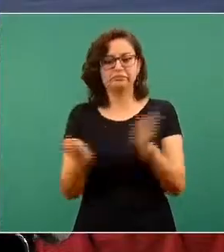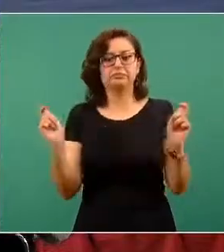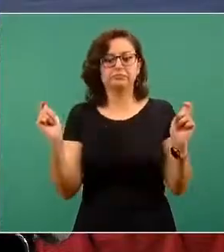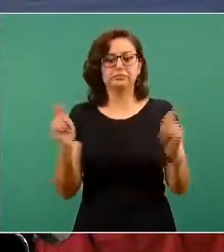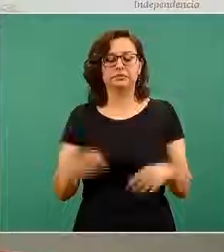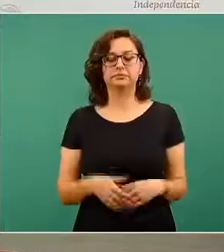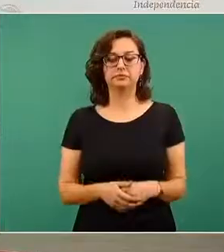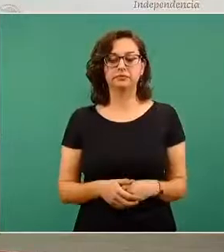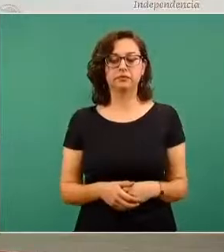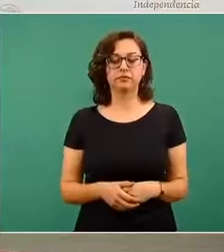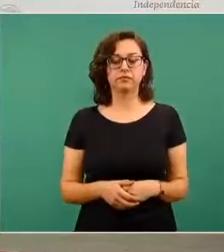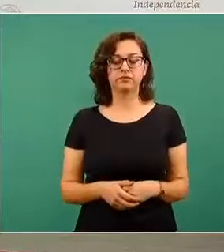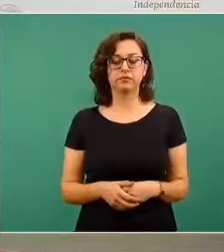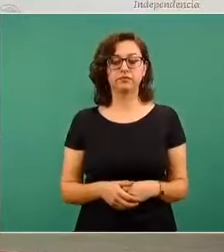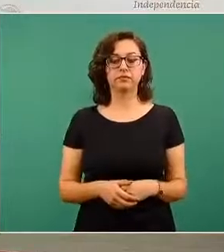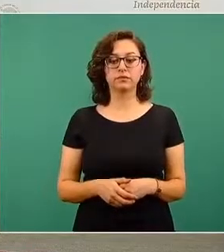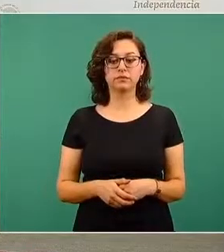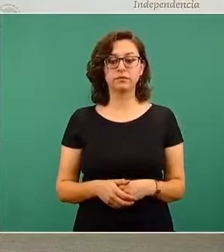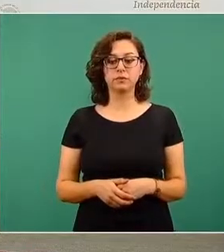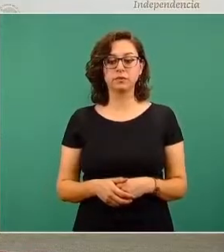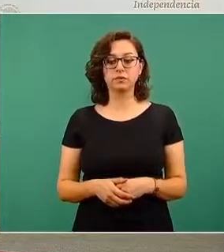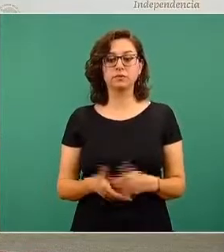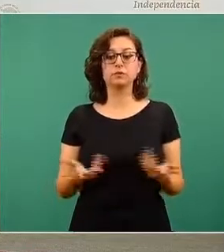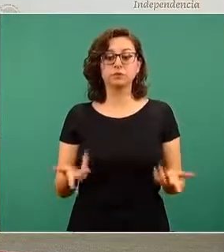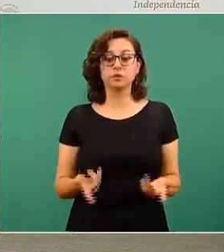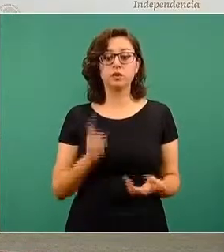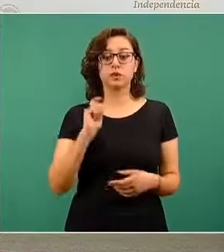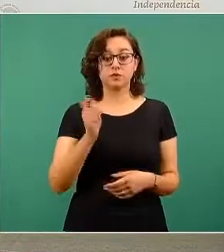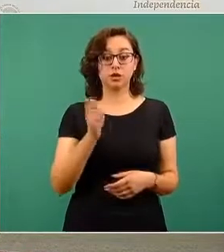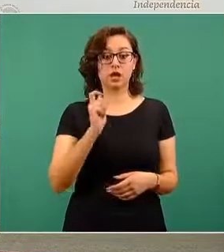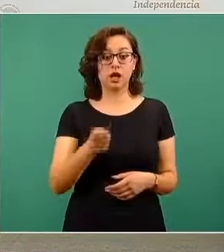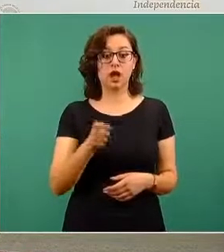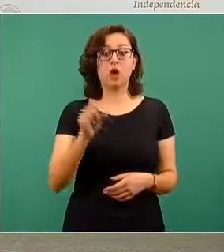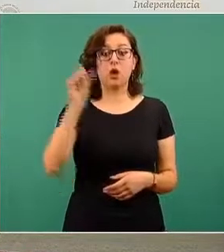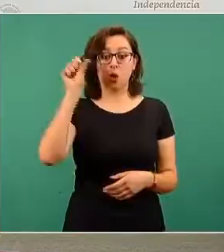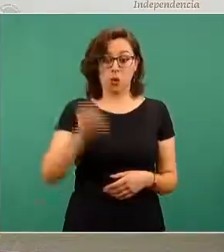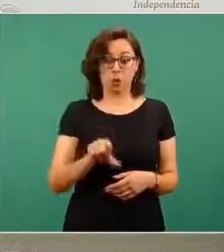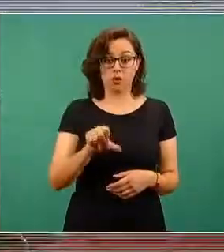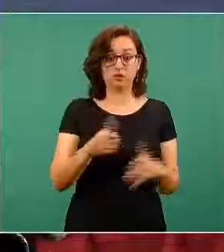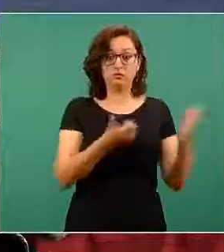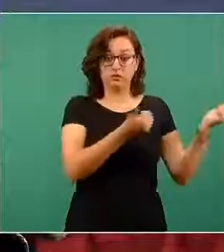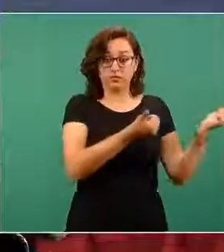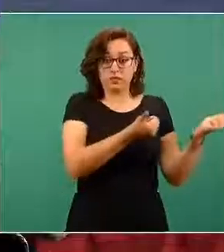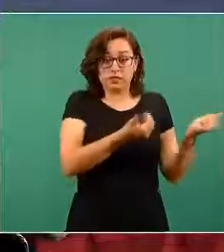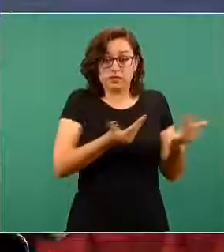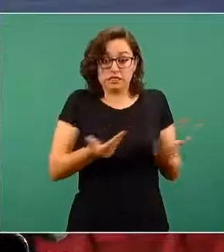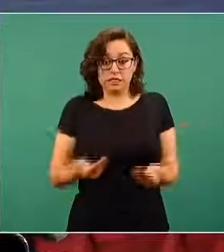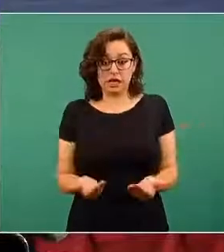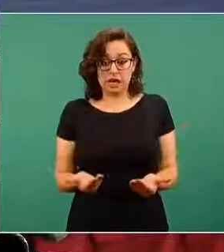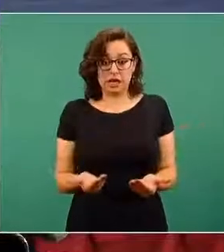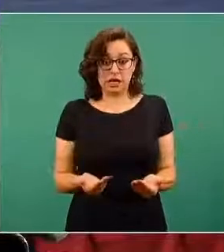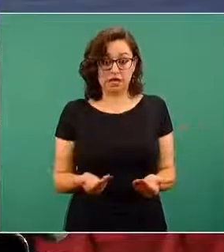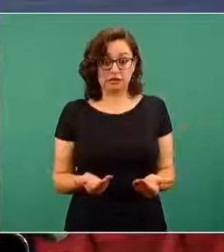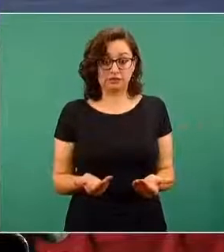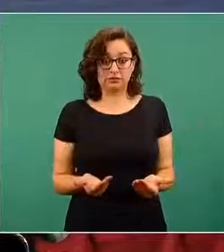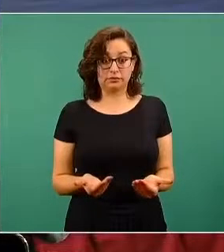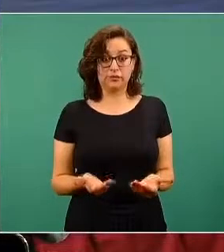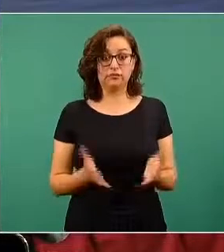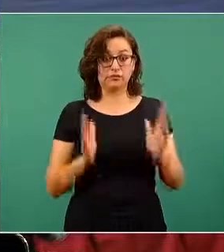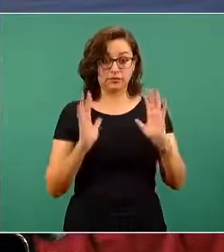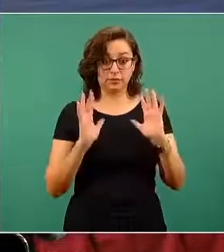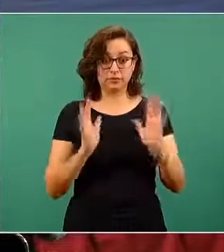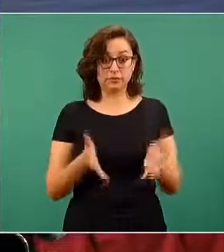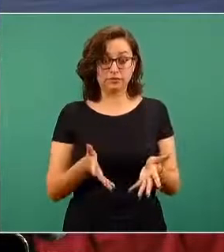Como se ha explicado, el mecanismo es: hoy nosotros recibimos estas vacunas, y en su momento, cuando nos toque de la